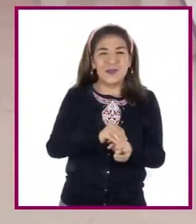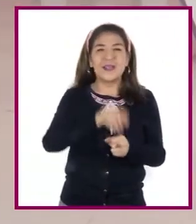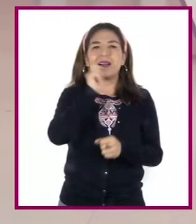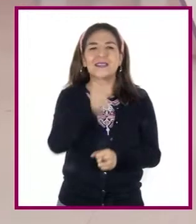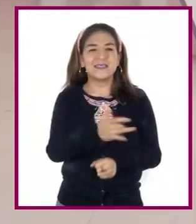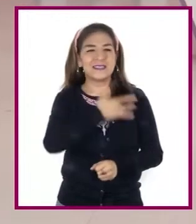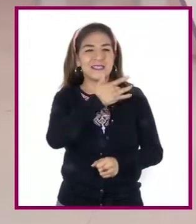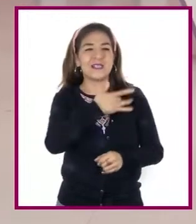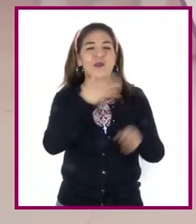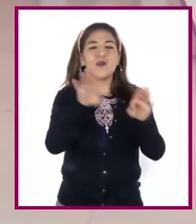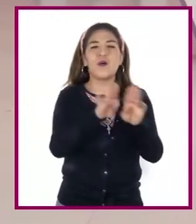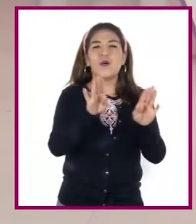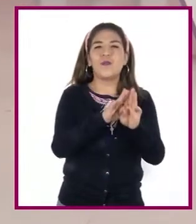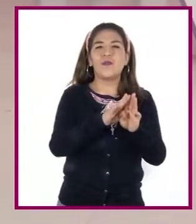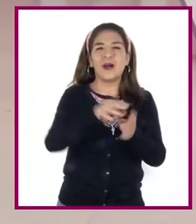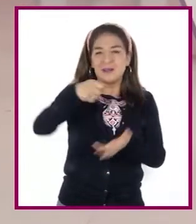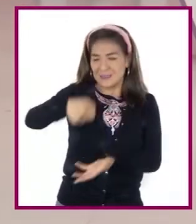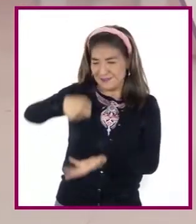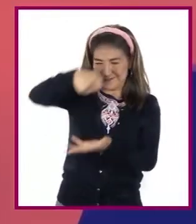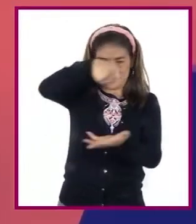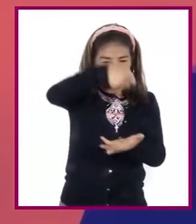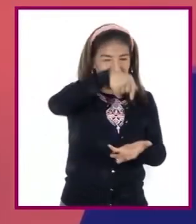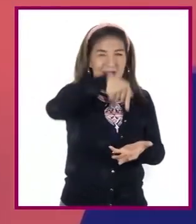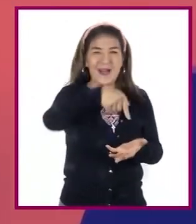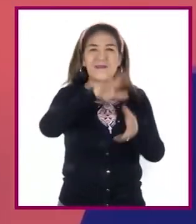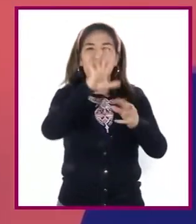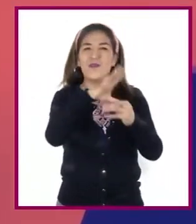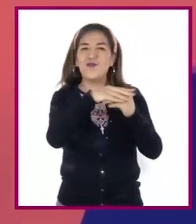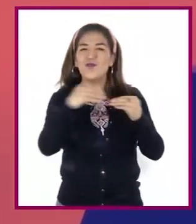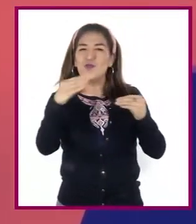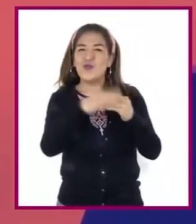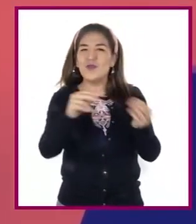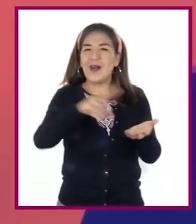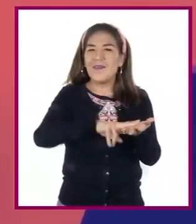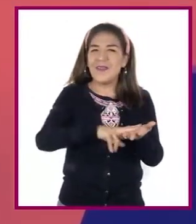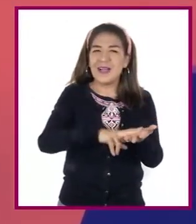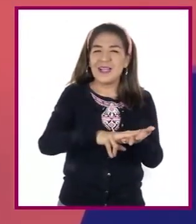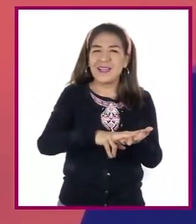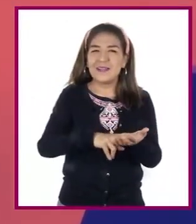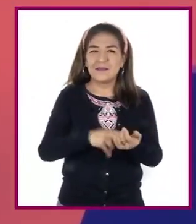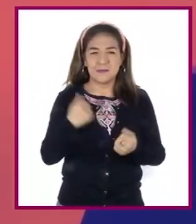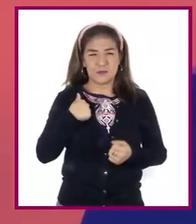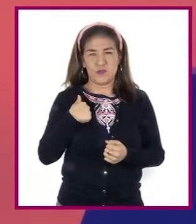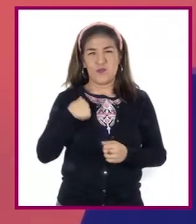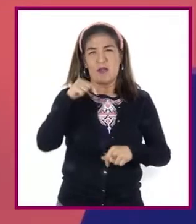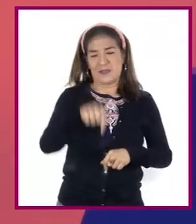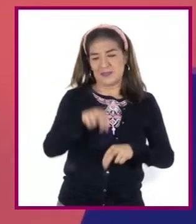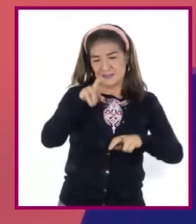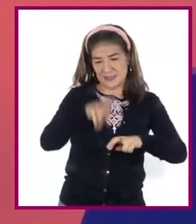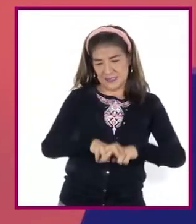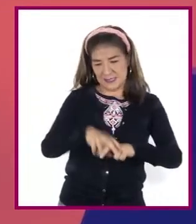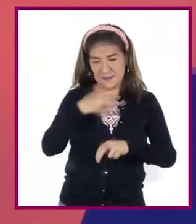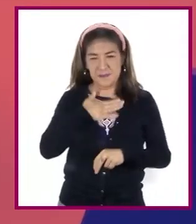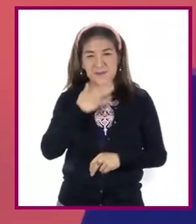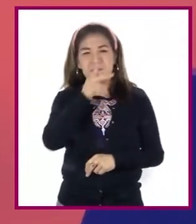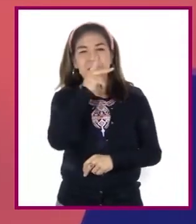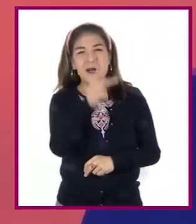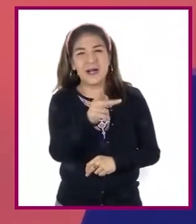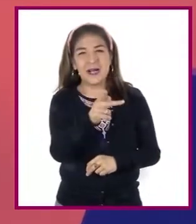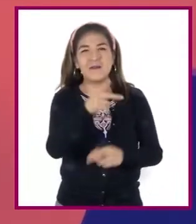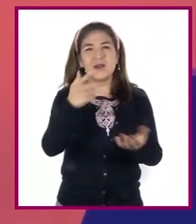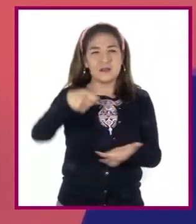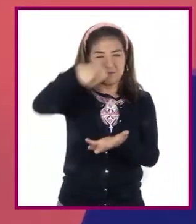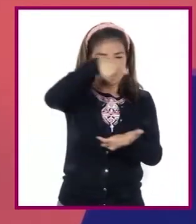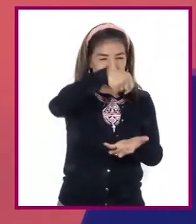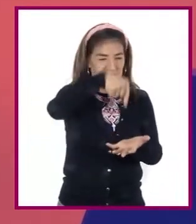una cesta de fruta verde, intactas? Estoy aquí, sentada con todas mis palabras, como una cesta